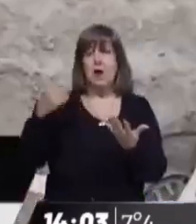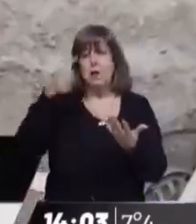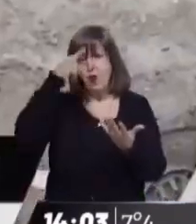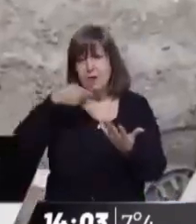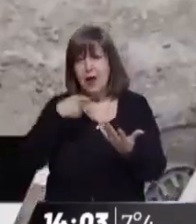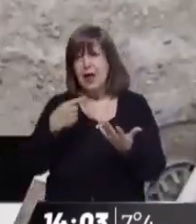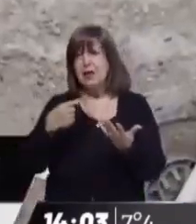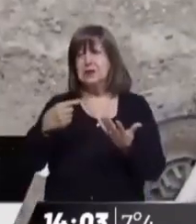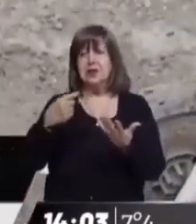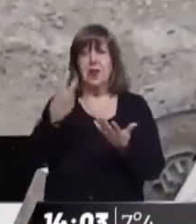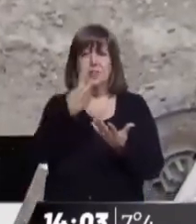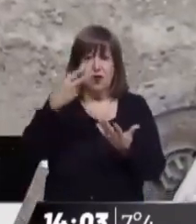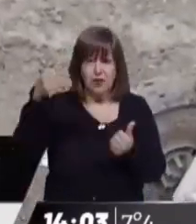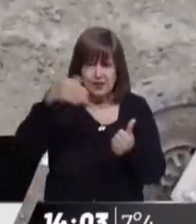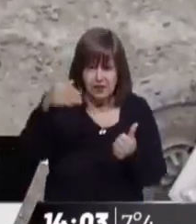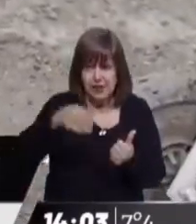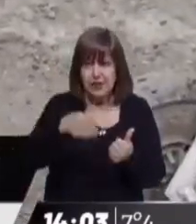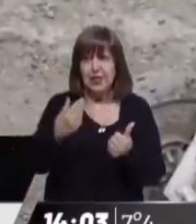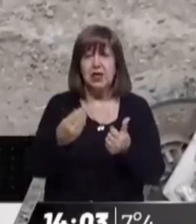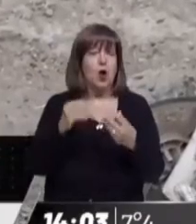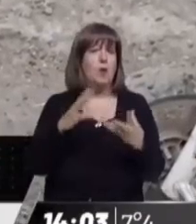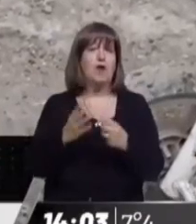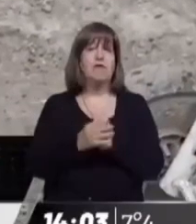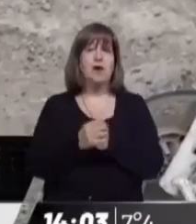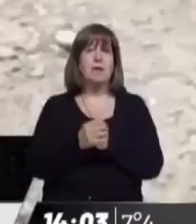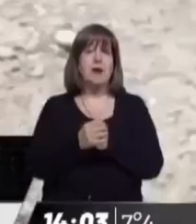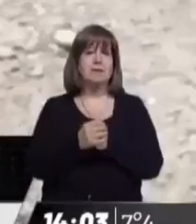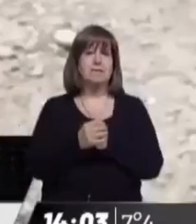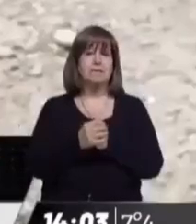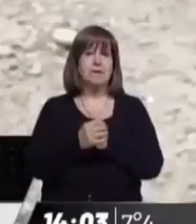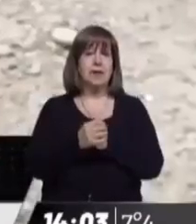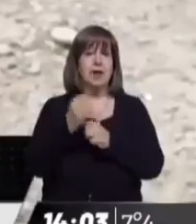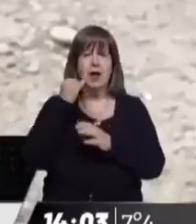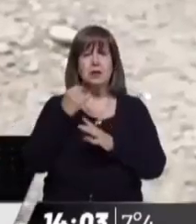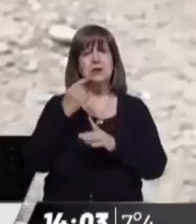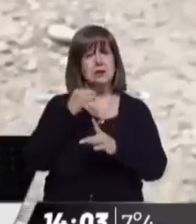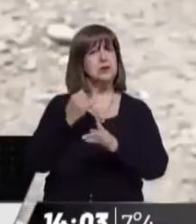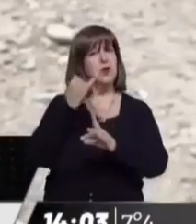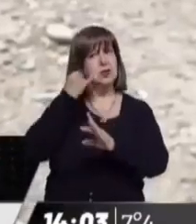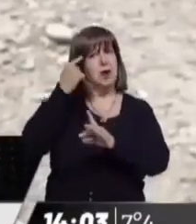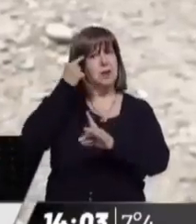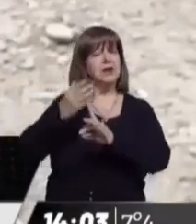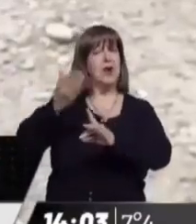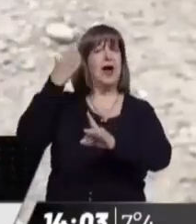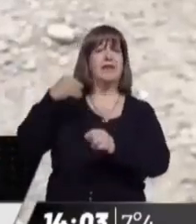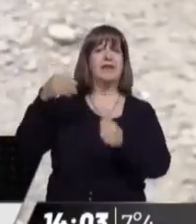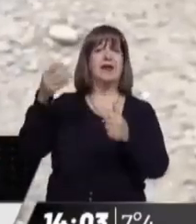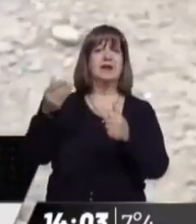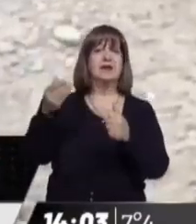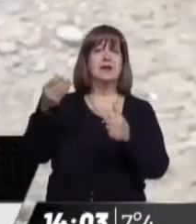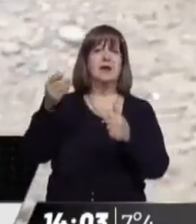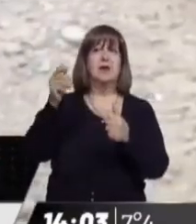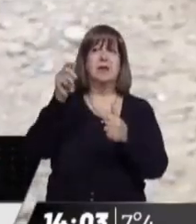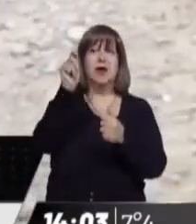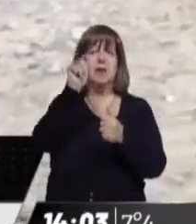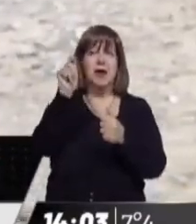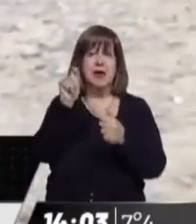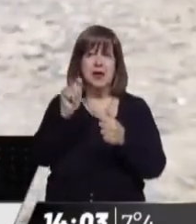otra manera? ¿Qué piensa? No, que lo debían hacer como lo estaban haciendo, pero todos los meses, porque se habían